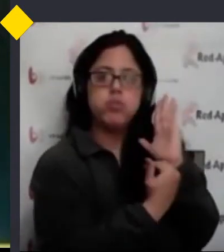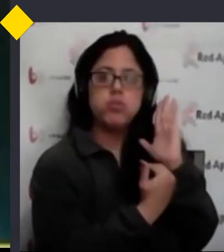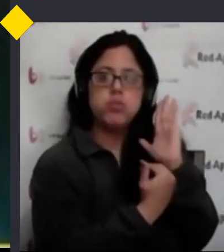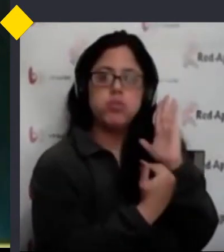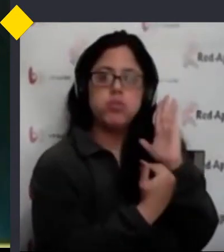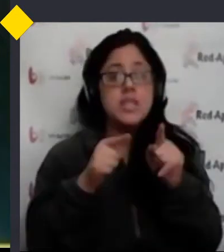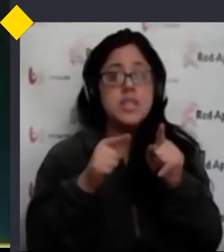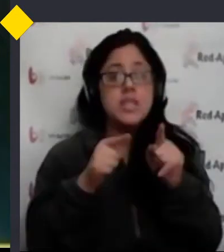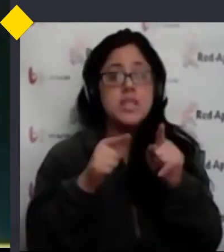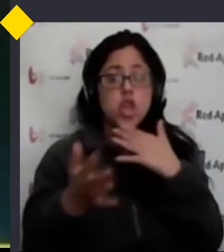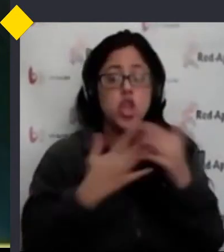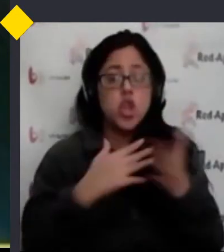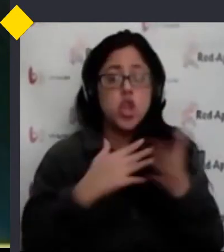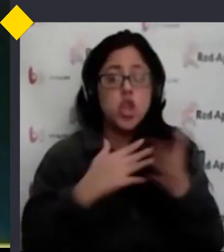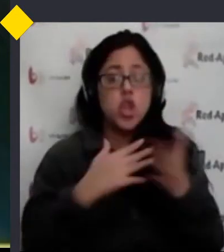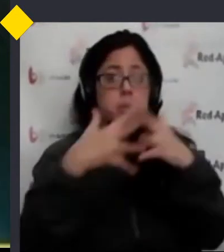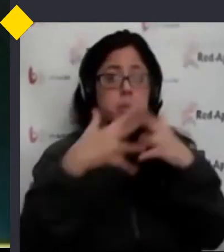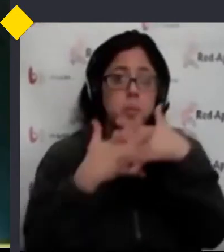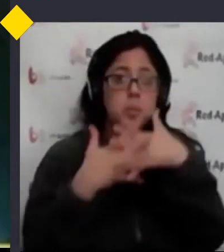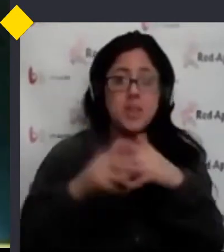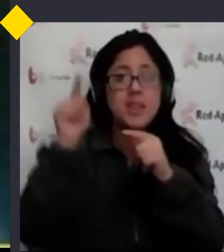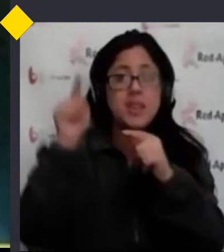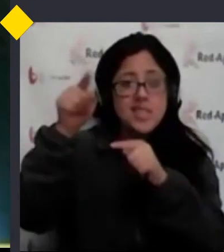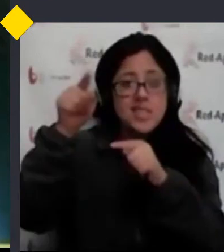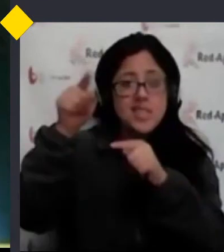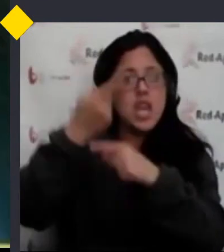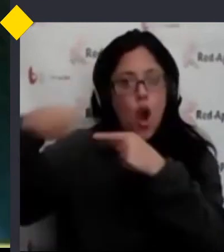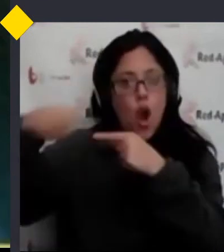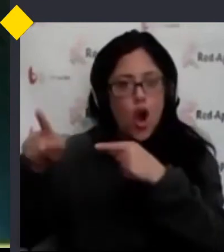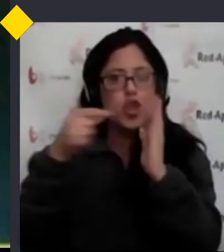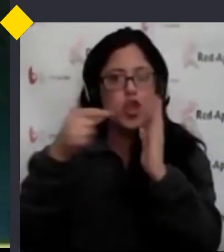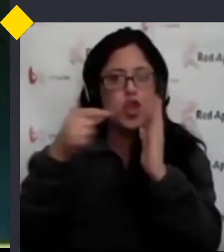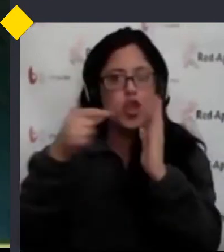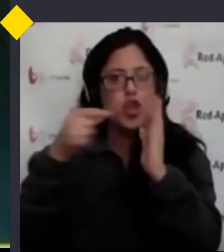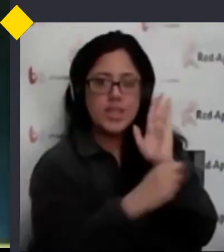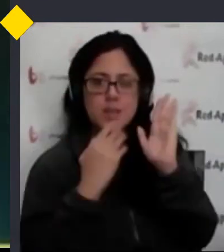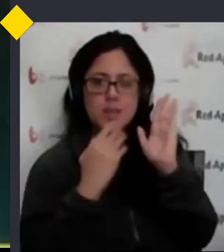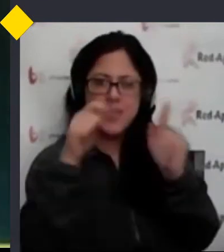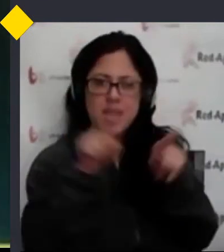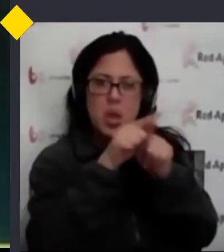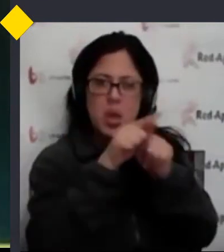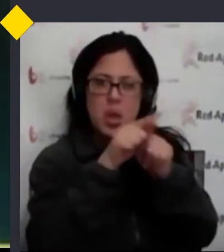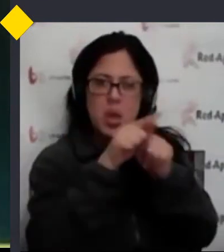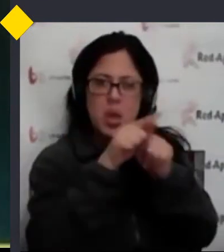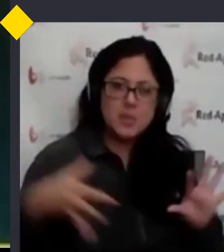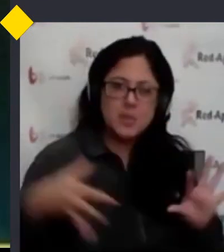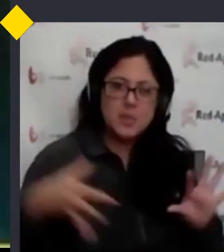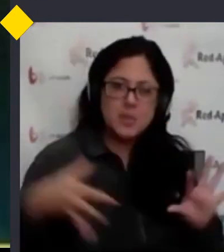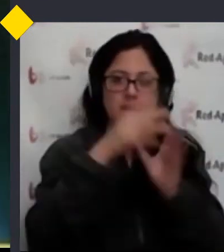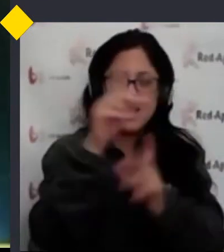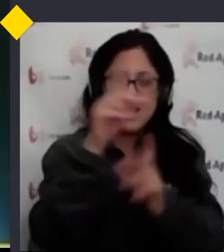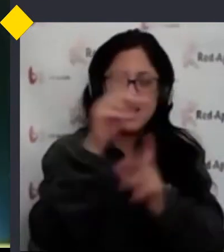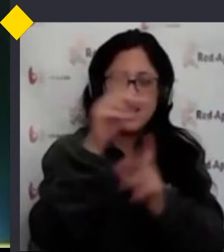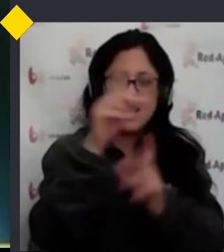donde hay un índice que se llama Corporate Equality Index, que está tan arraigado ya en la sociedad estadounidense que